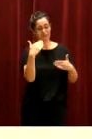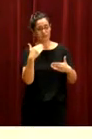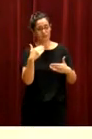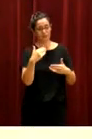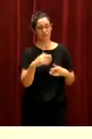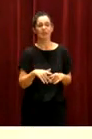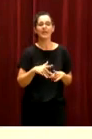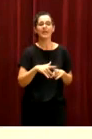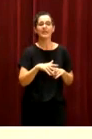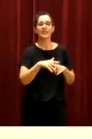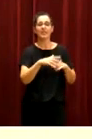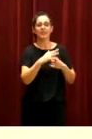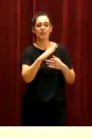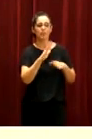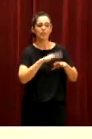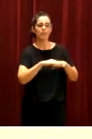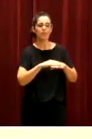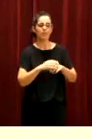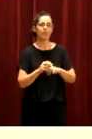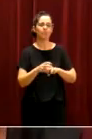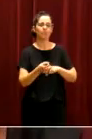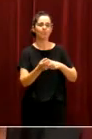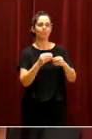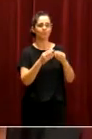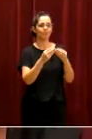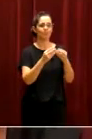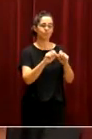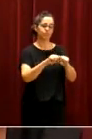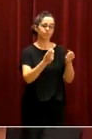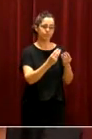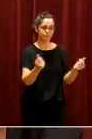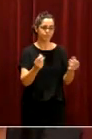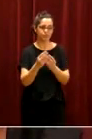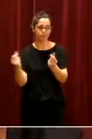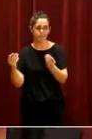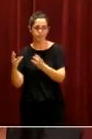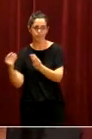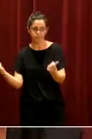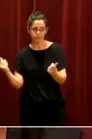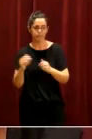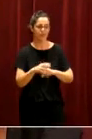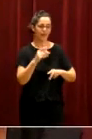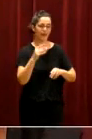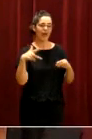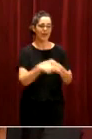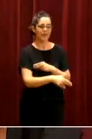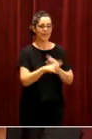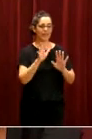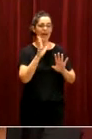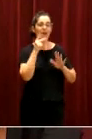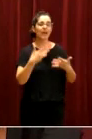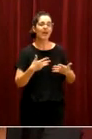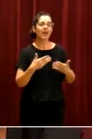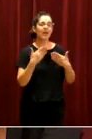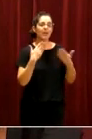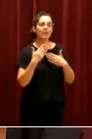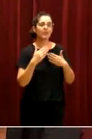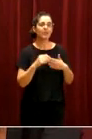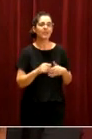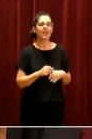para evitar el derribo de determinadas edificaciones, como la Casa Cretu o el establecimiento de Charco. En esta ocasión hablamos de más de un centenar